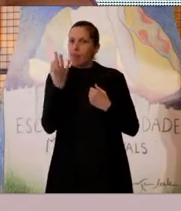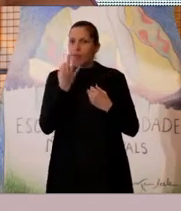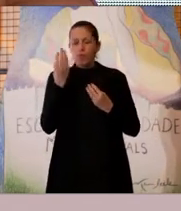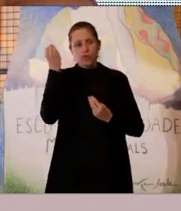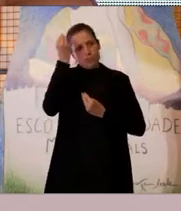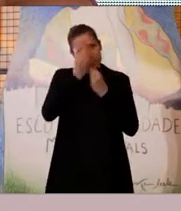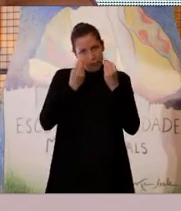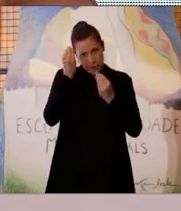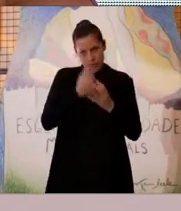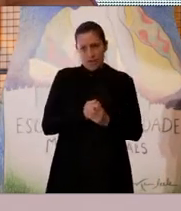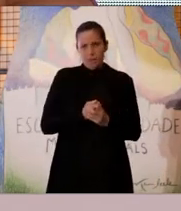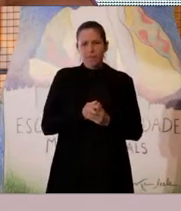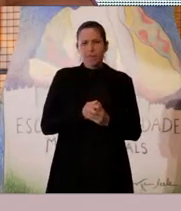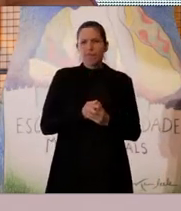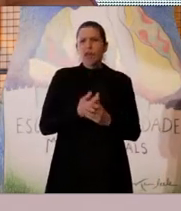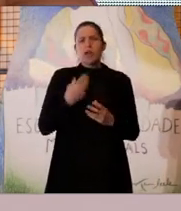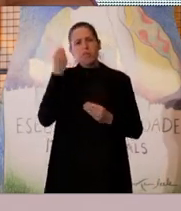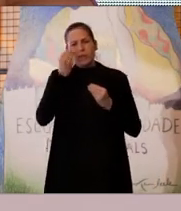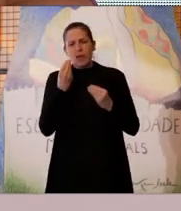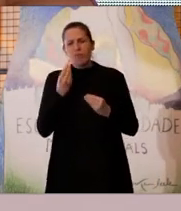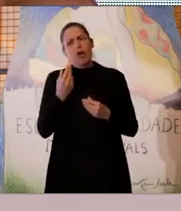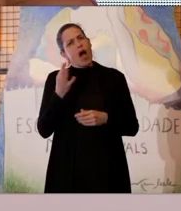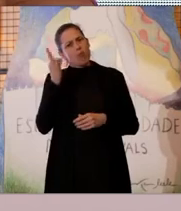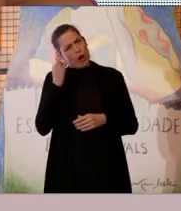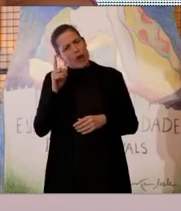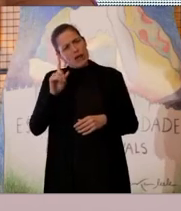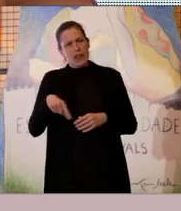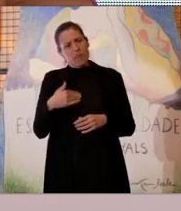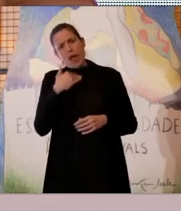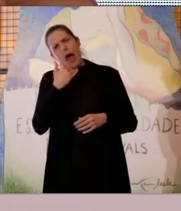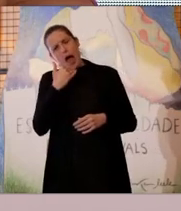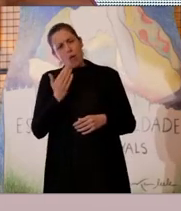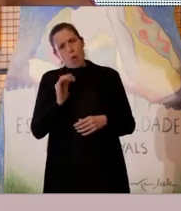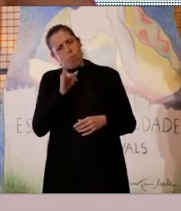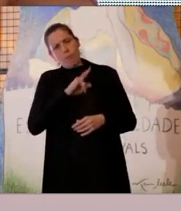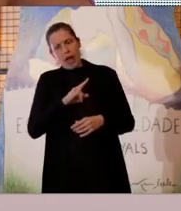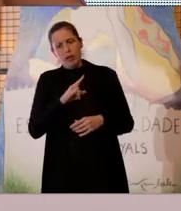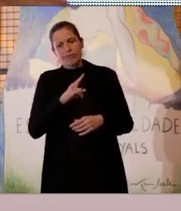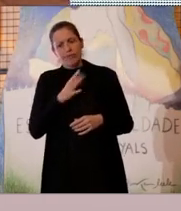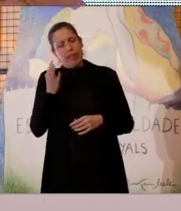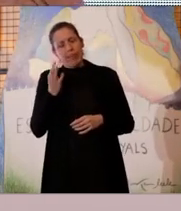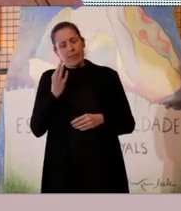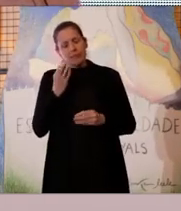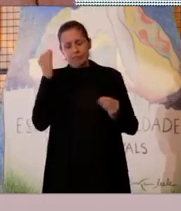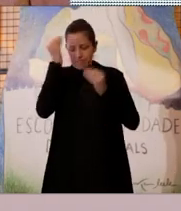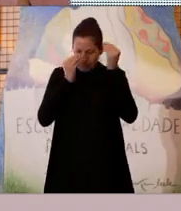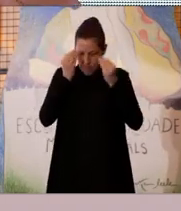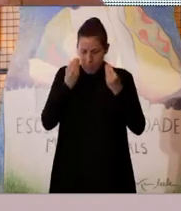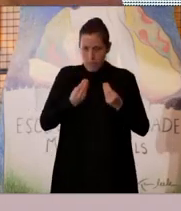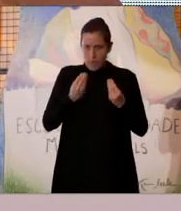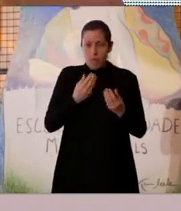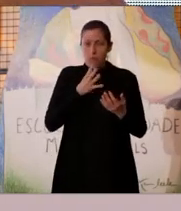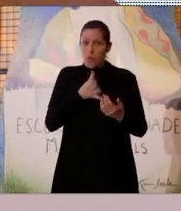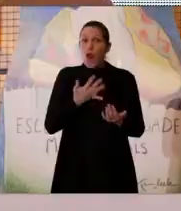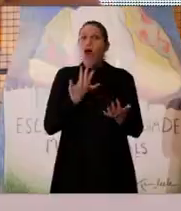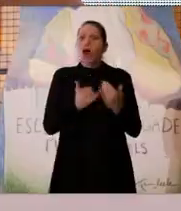darle una vuelta Yo cuando alguien dice hombre es que las mujeres también tal lo que sea hay que darle una vuelta porque quienes salen sin pringarse